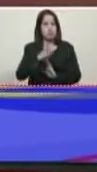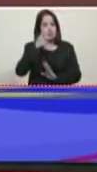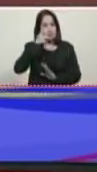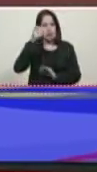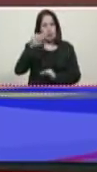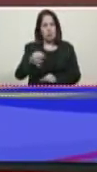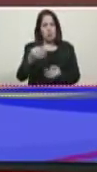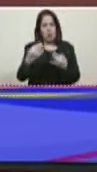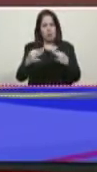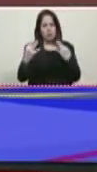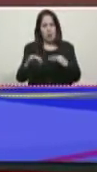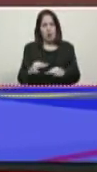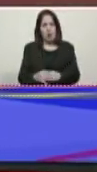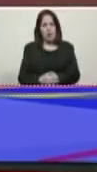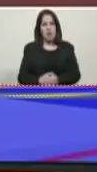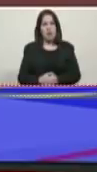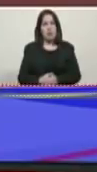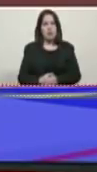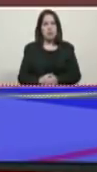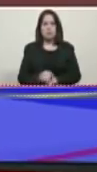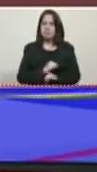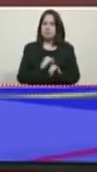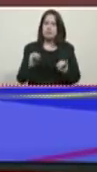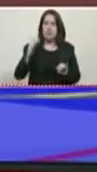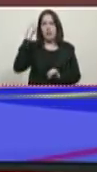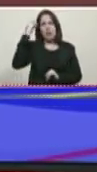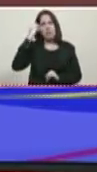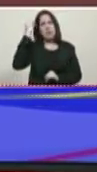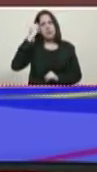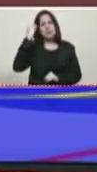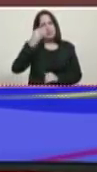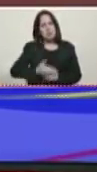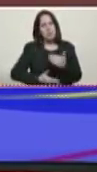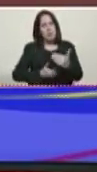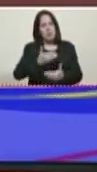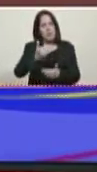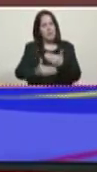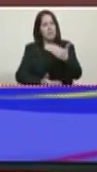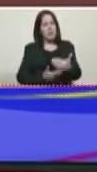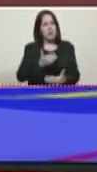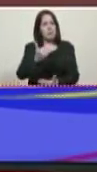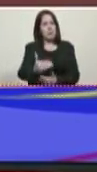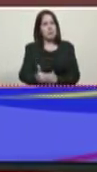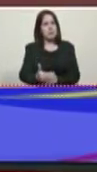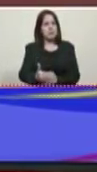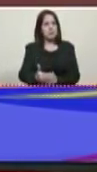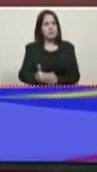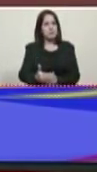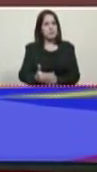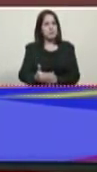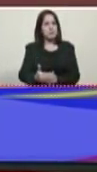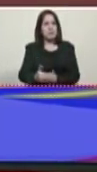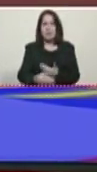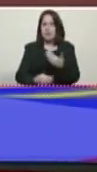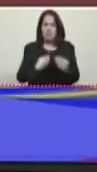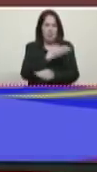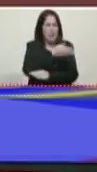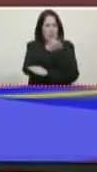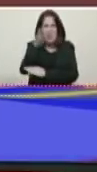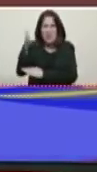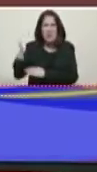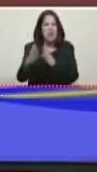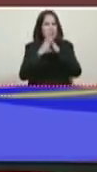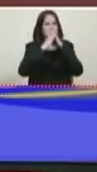natural ya uno pensando siempre más adelante vamos a ir a todas las ciudades del país